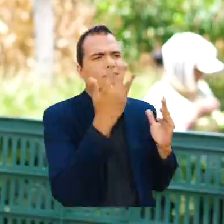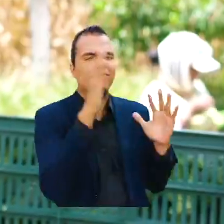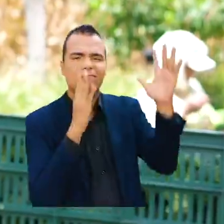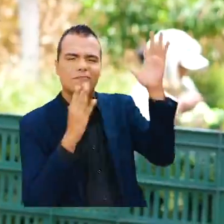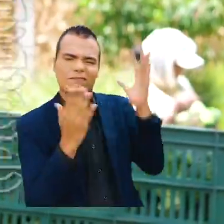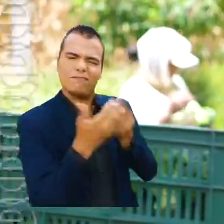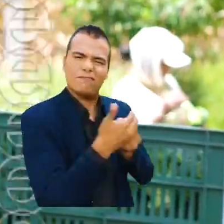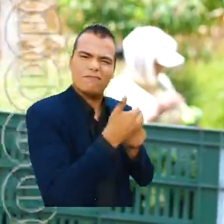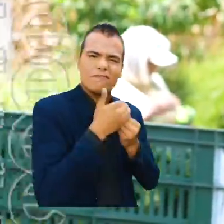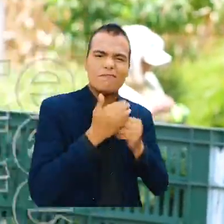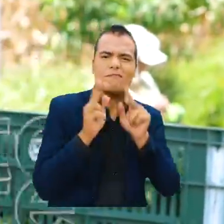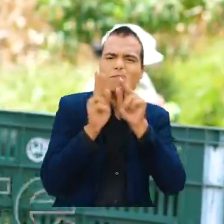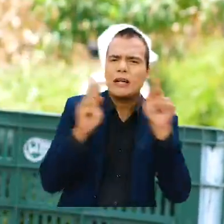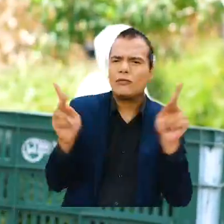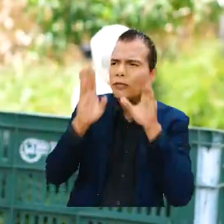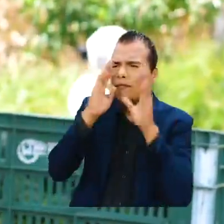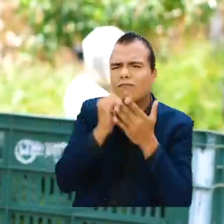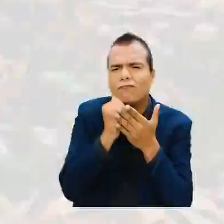somos gente,